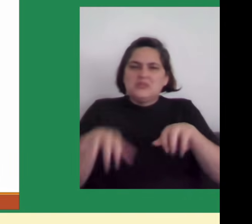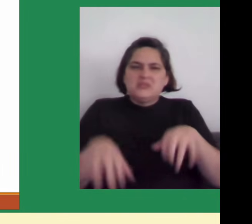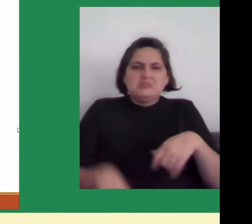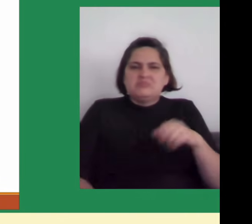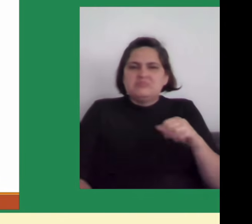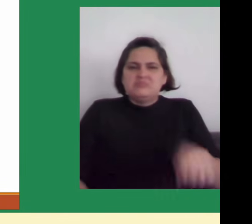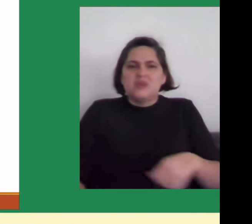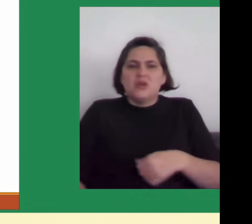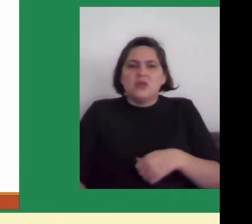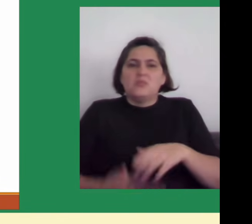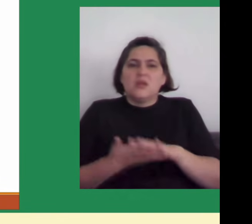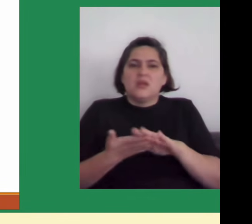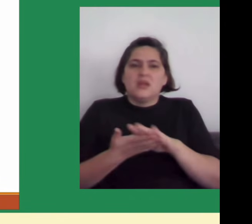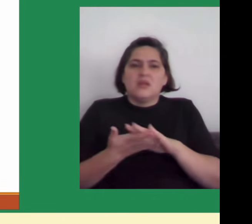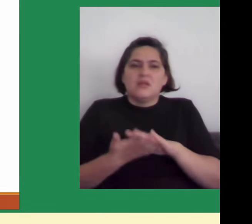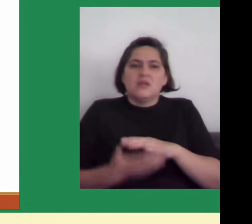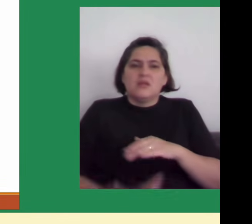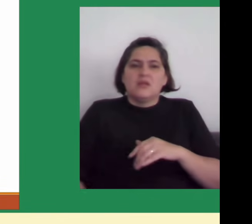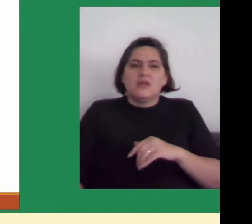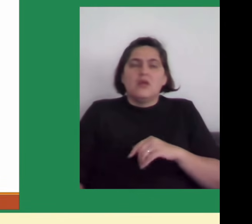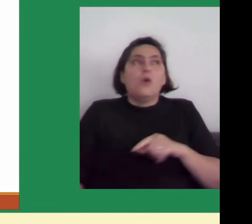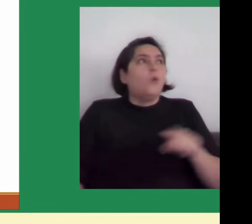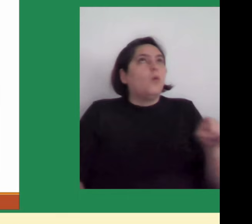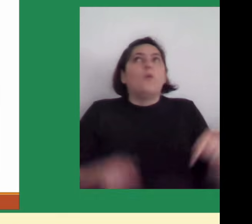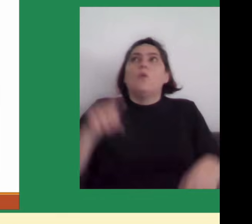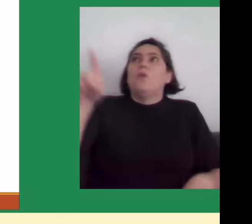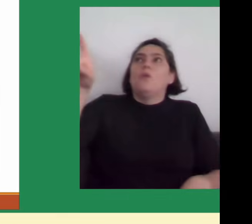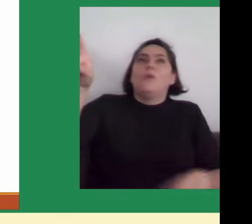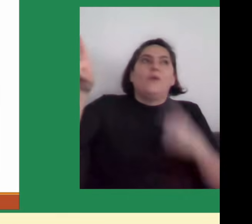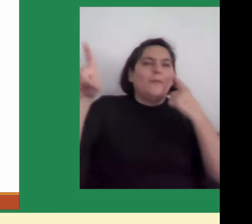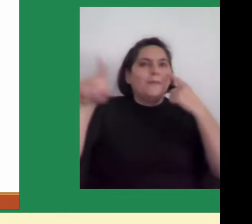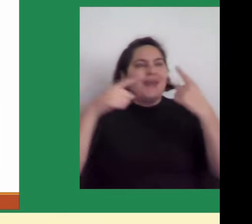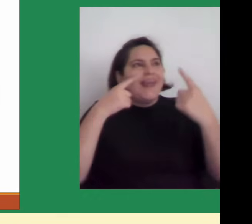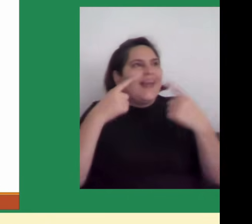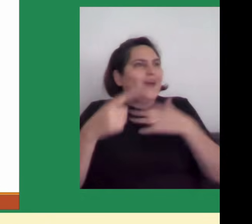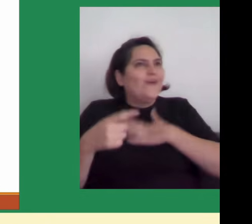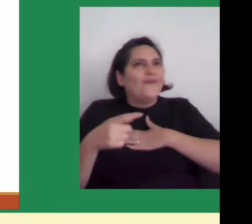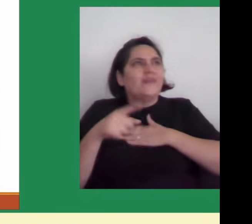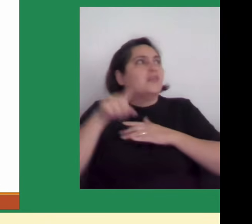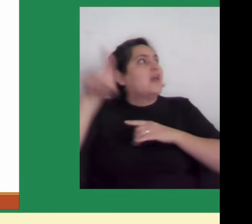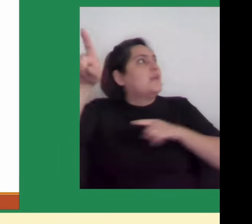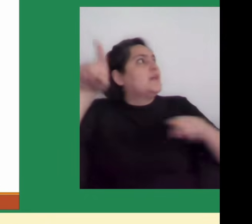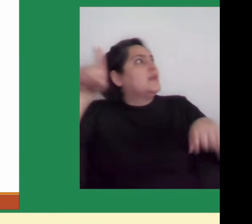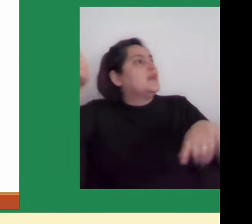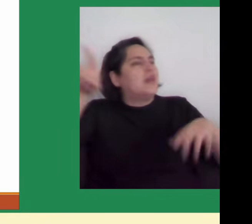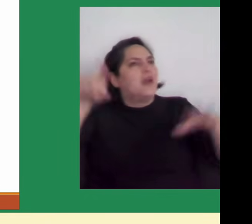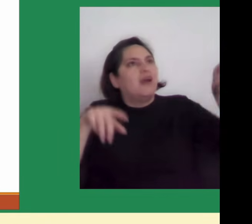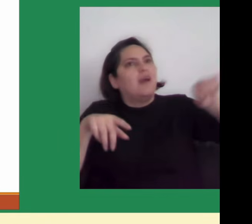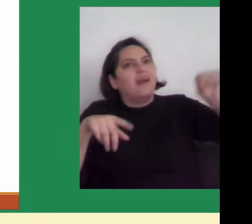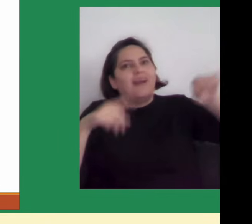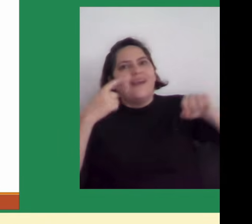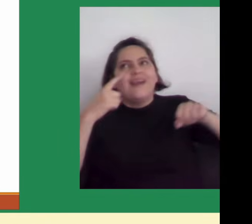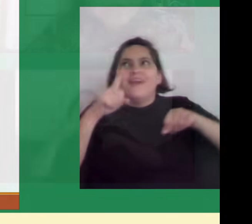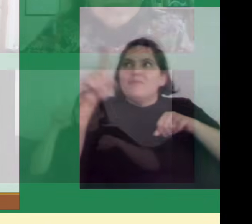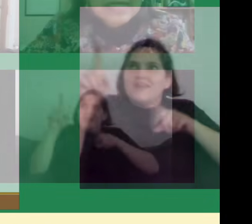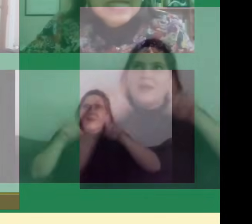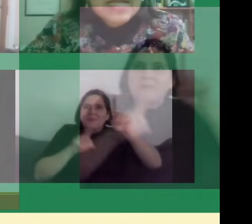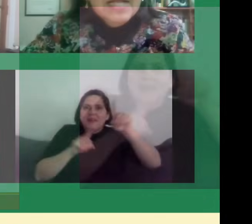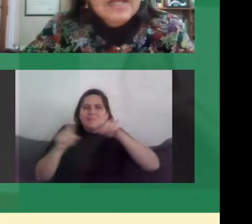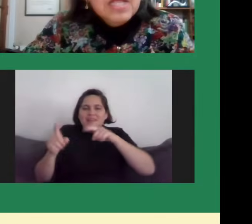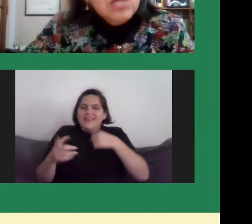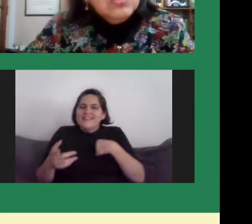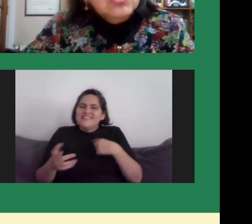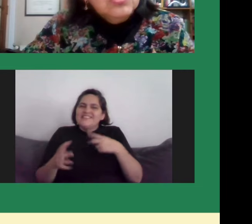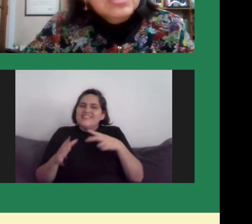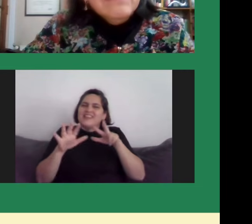apunta, como vemos aquí, algo interesante ya para mostrárselo, a otras personas hacia los 18 meses de